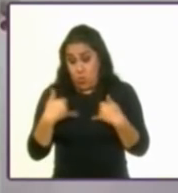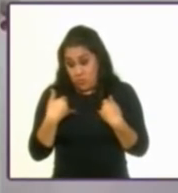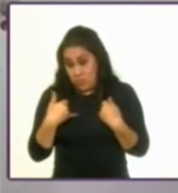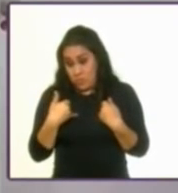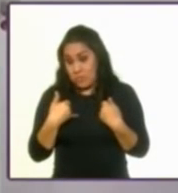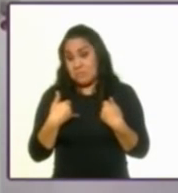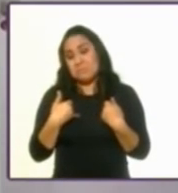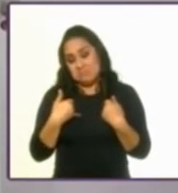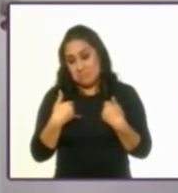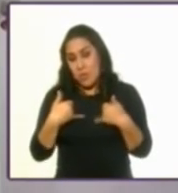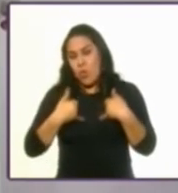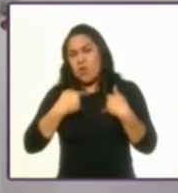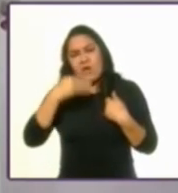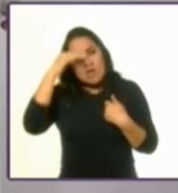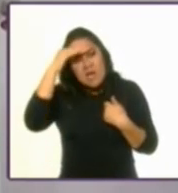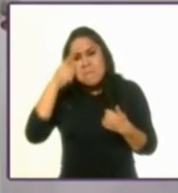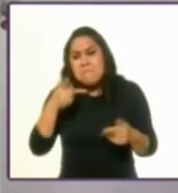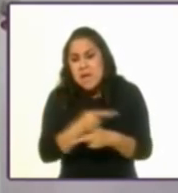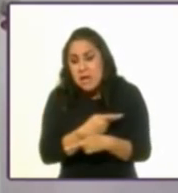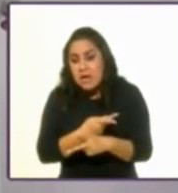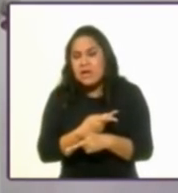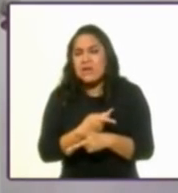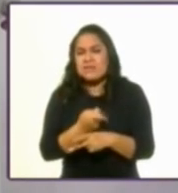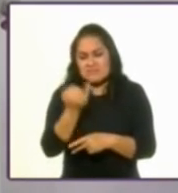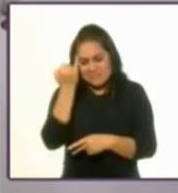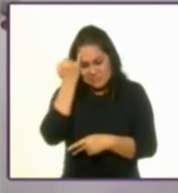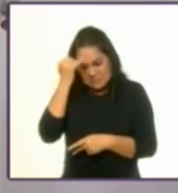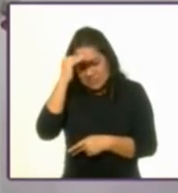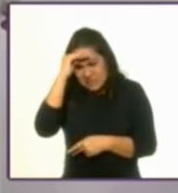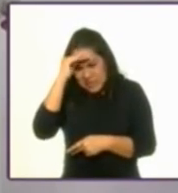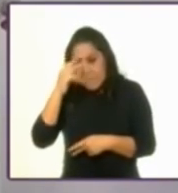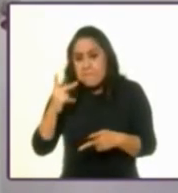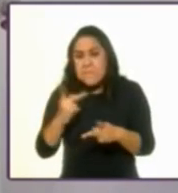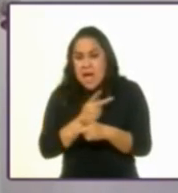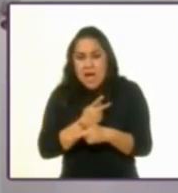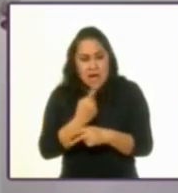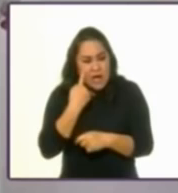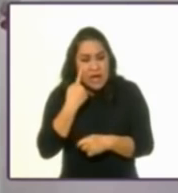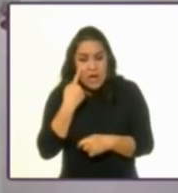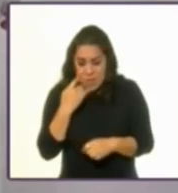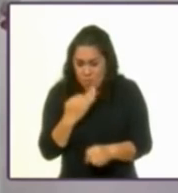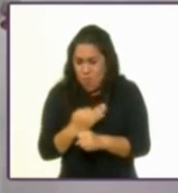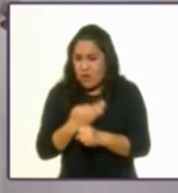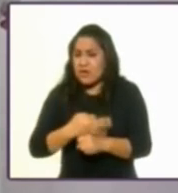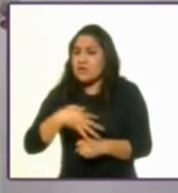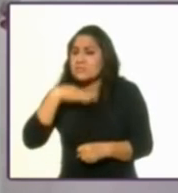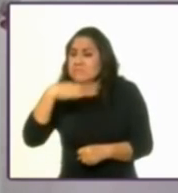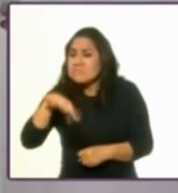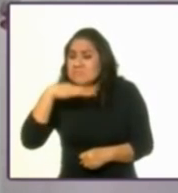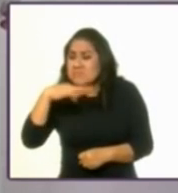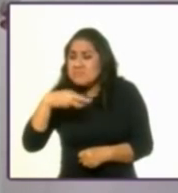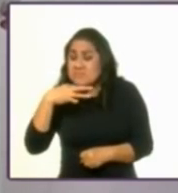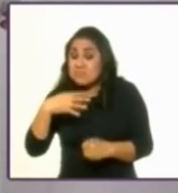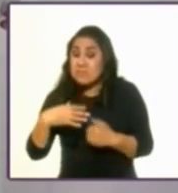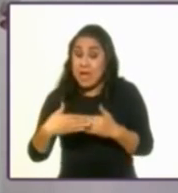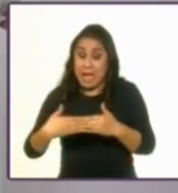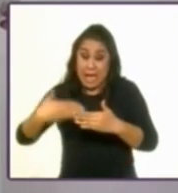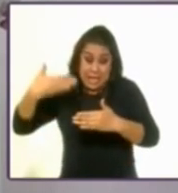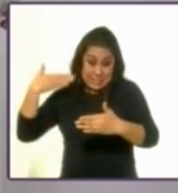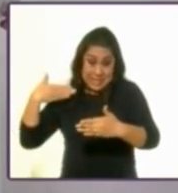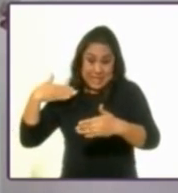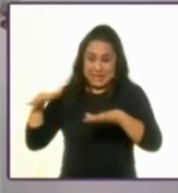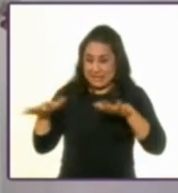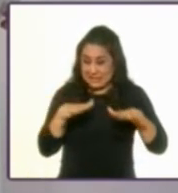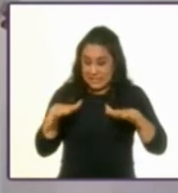particularmente ha sido de ellos y despierta la conciencia sobre la eventual corrupción que pudo haber habido antes de los sismos